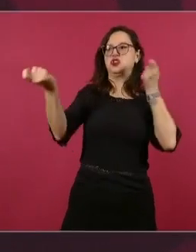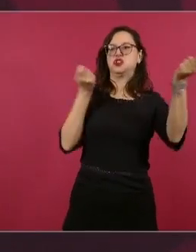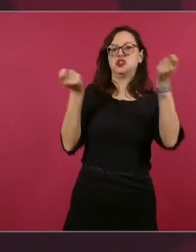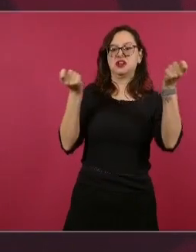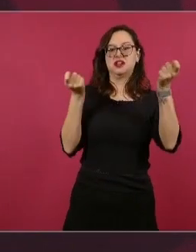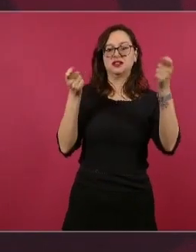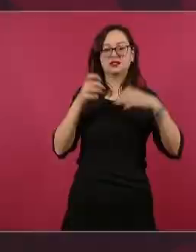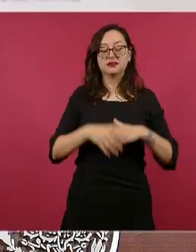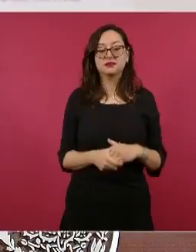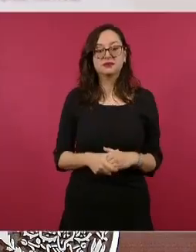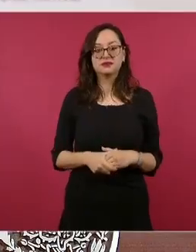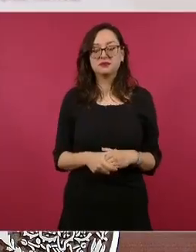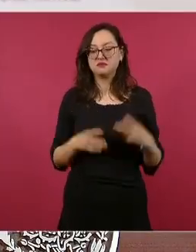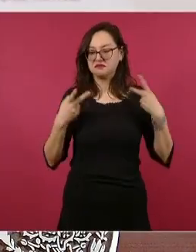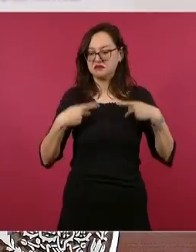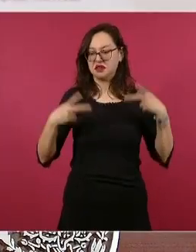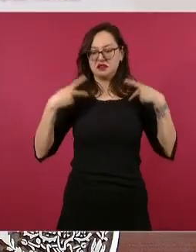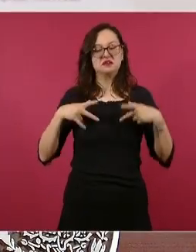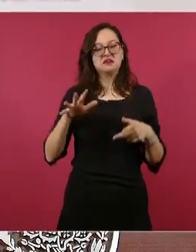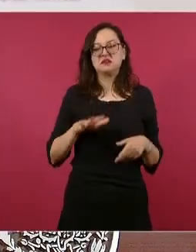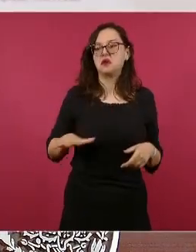crato sin demos